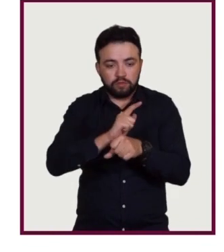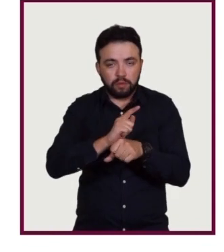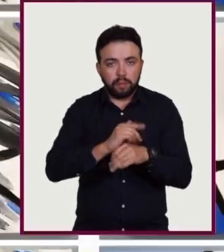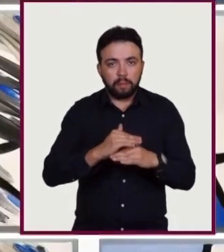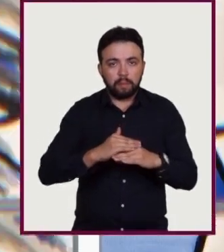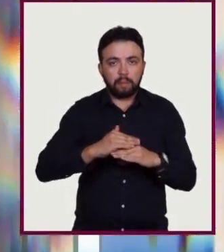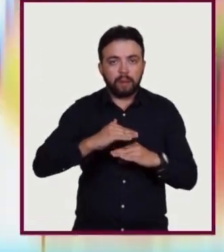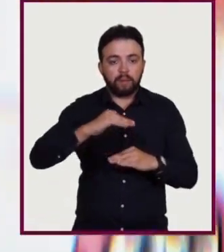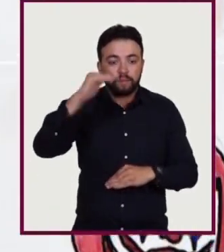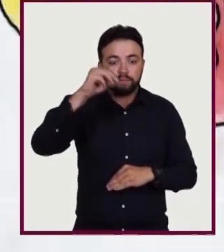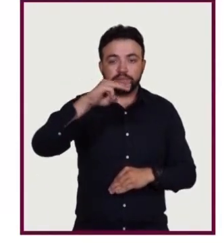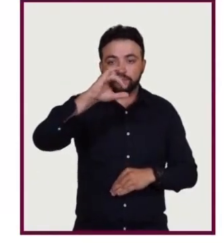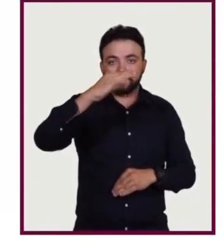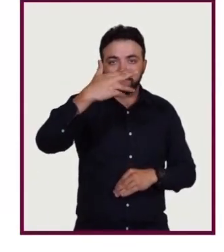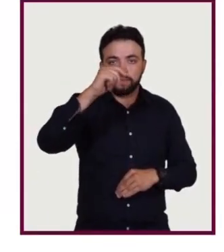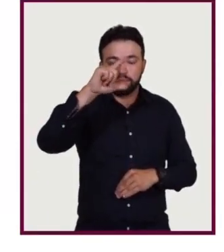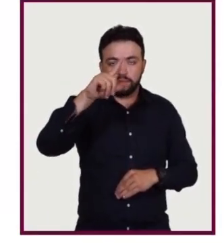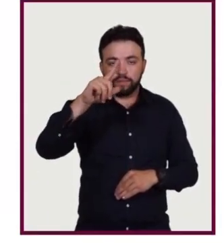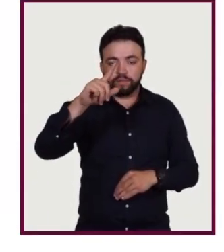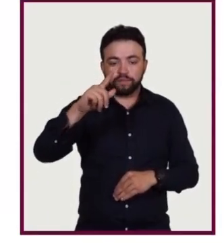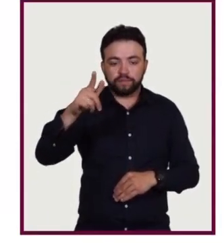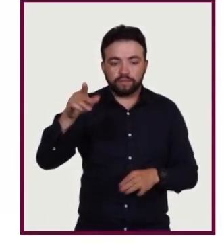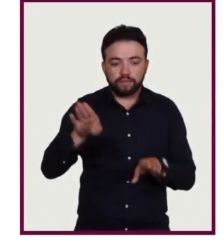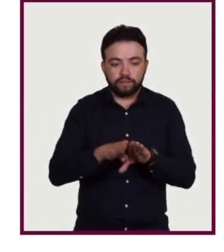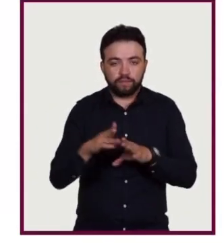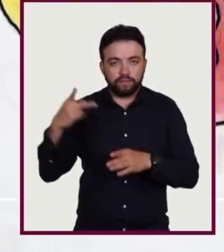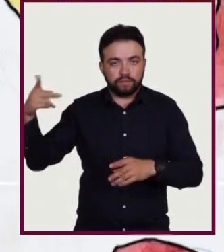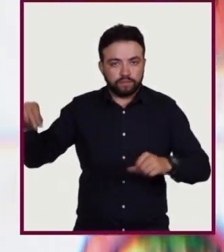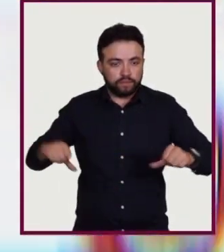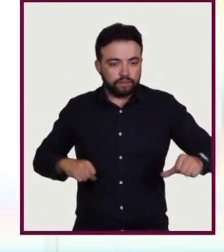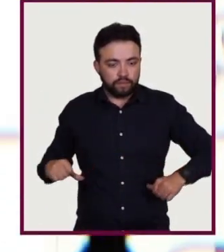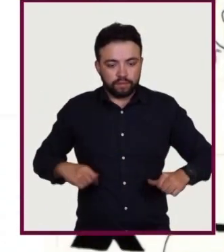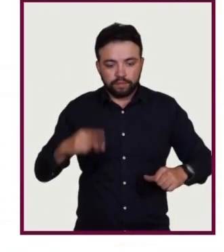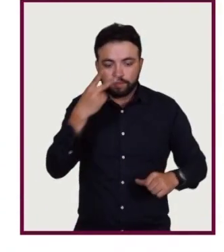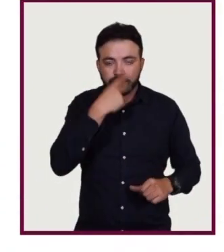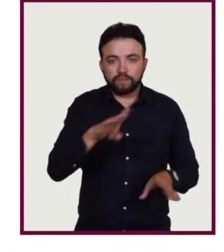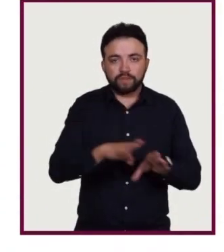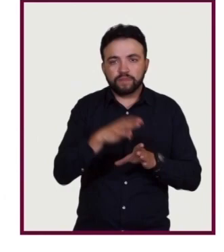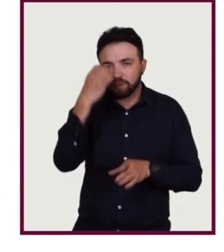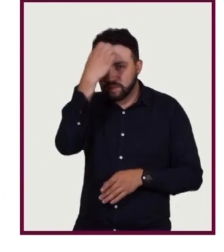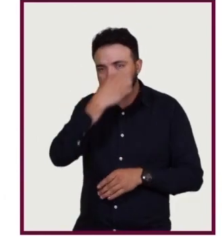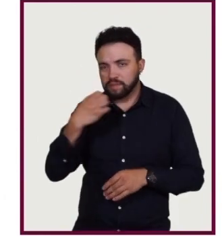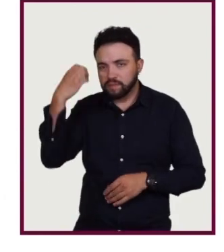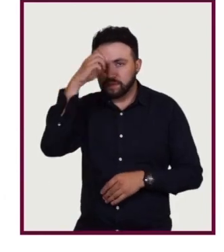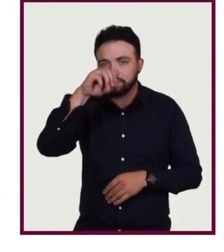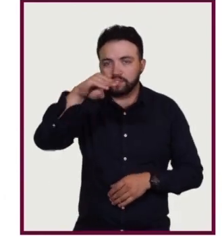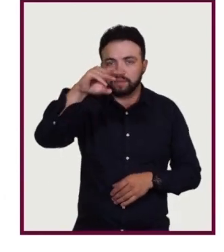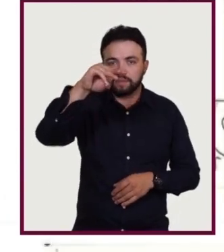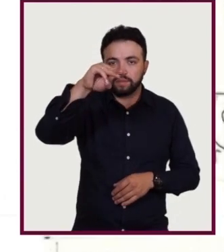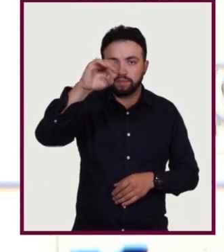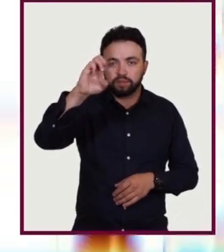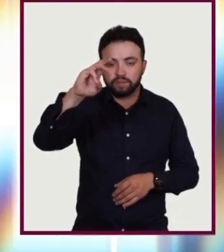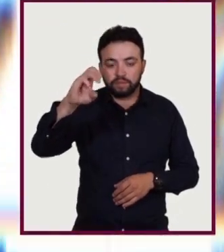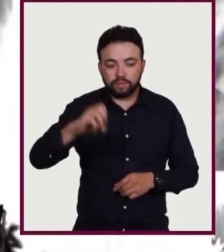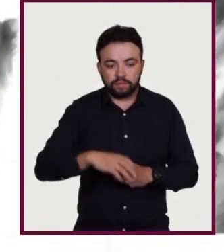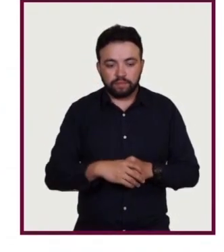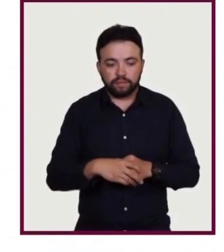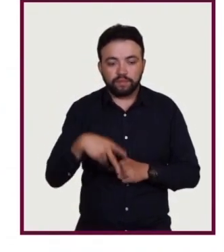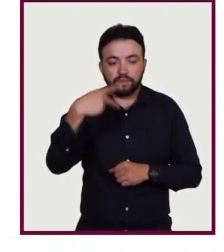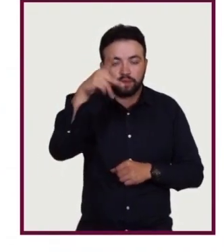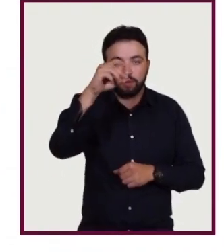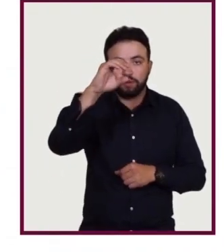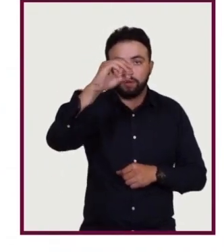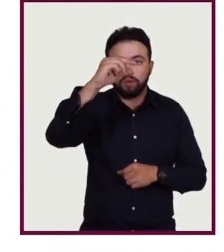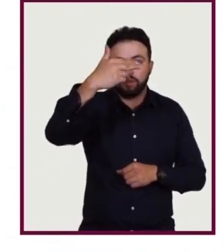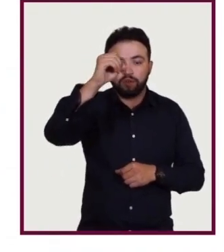Ortega es un artista mexicano que trabaja desde la memética o el estudio de los memes. Su obra en formato plástico o digital es